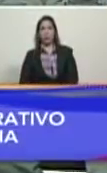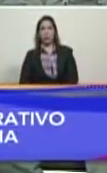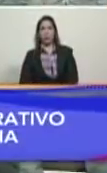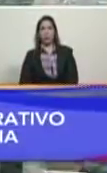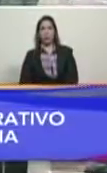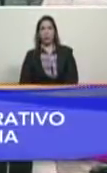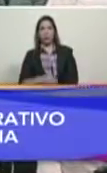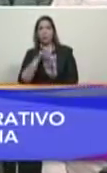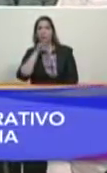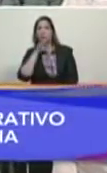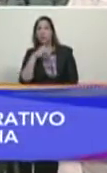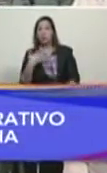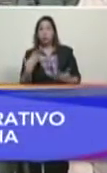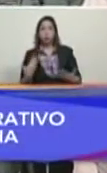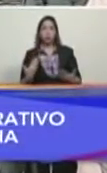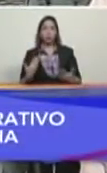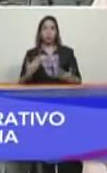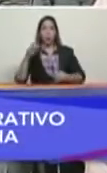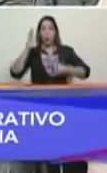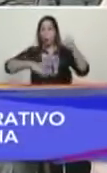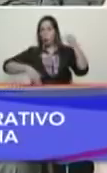para hablar hasta con el último soldado,